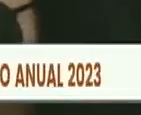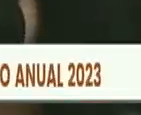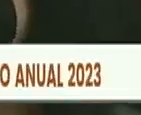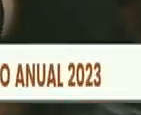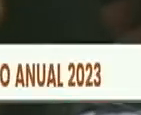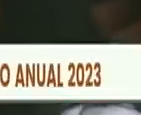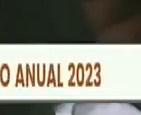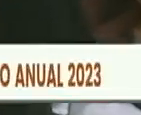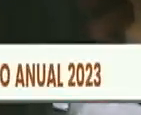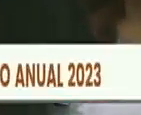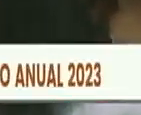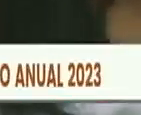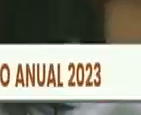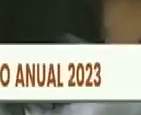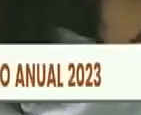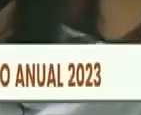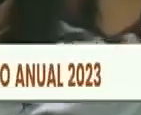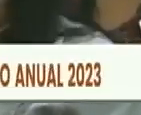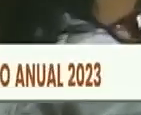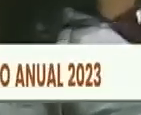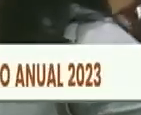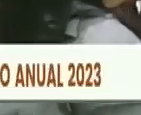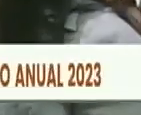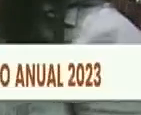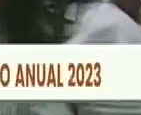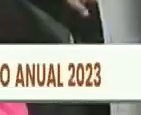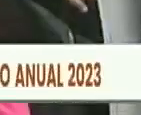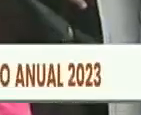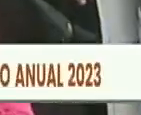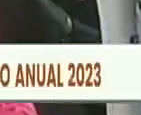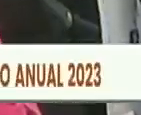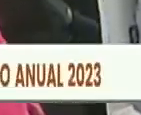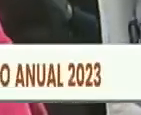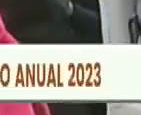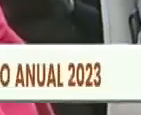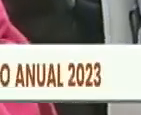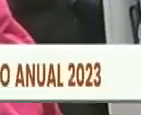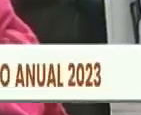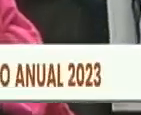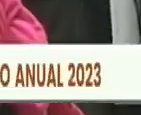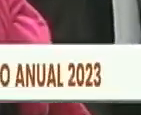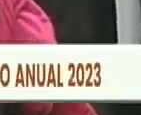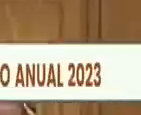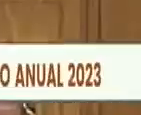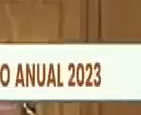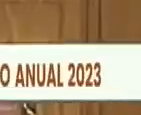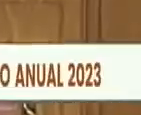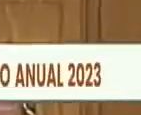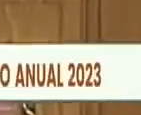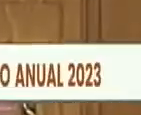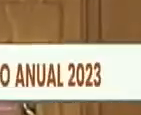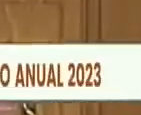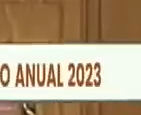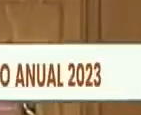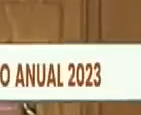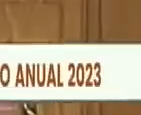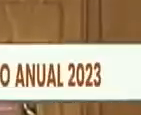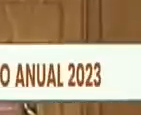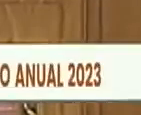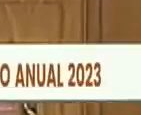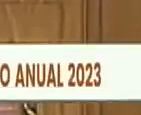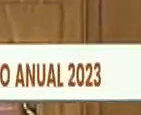hemos sumado esfuerzos tanto el sector público como el sector privado. Yo traje